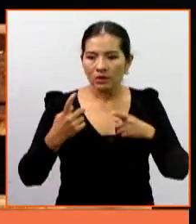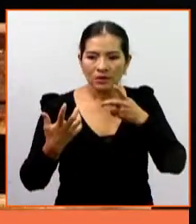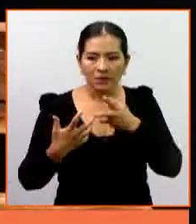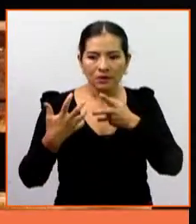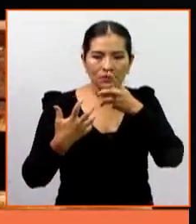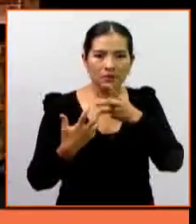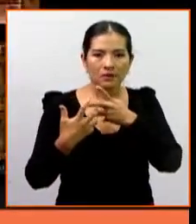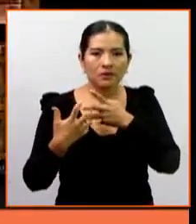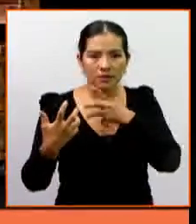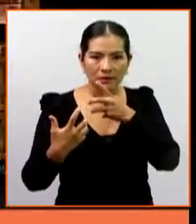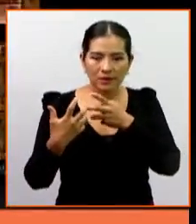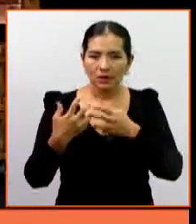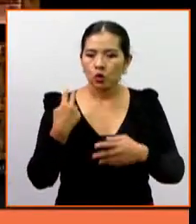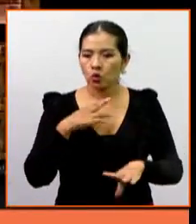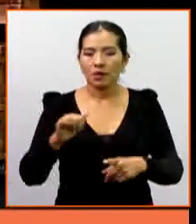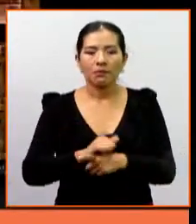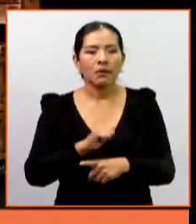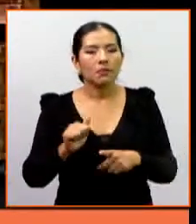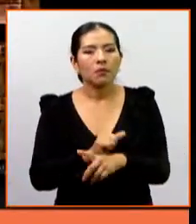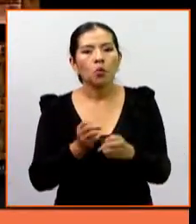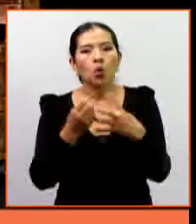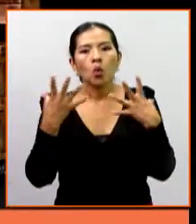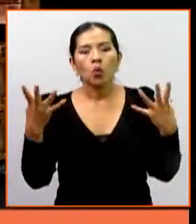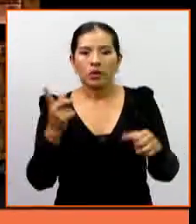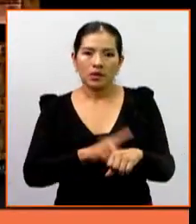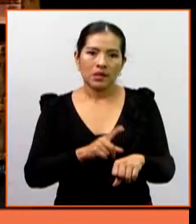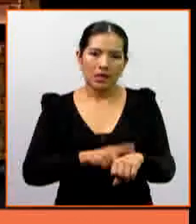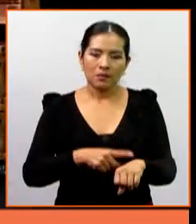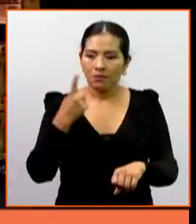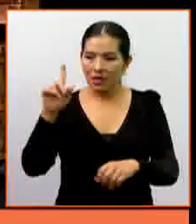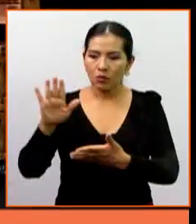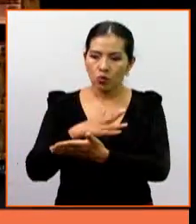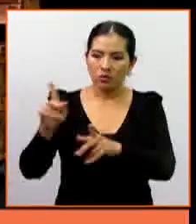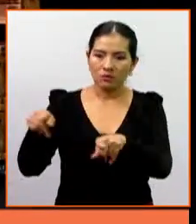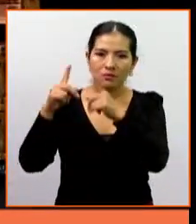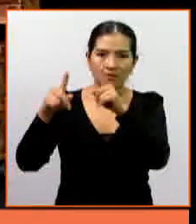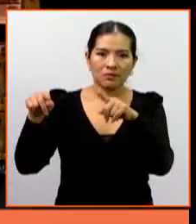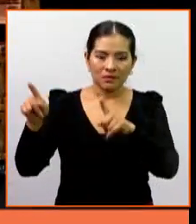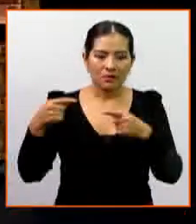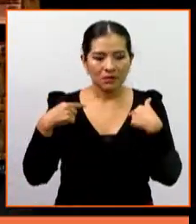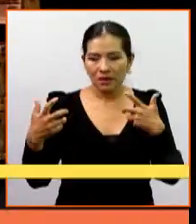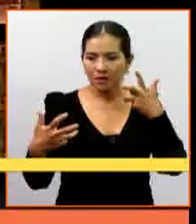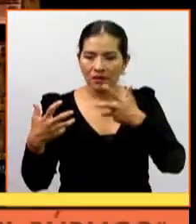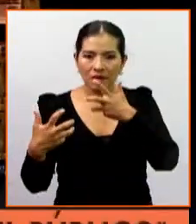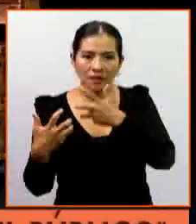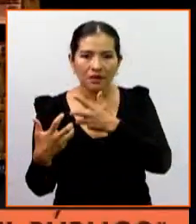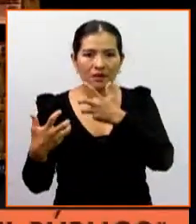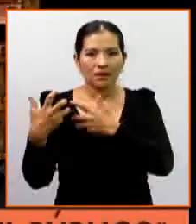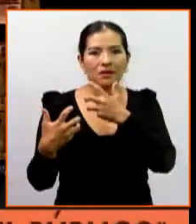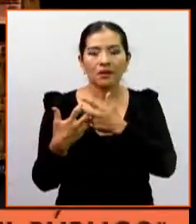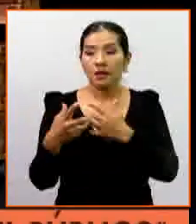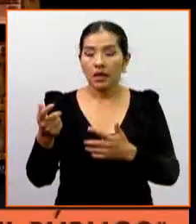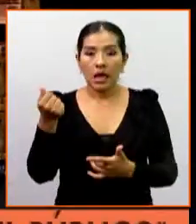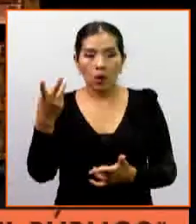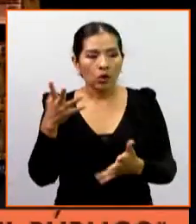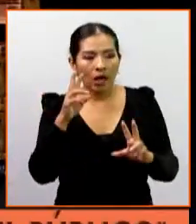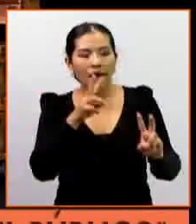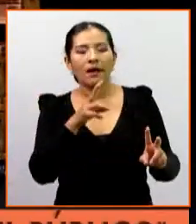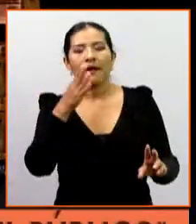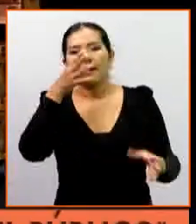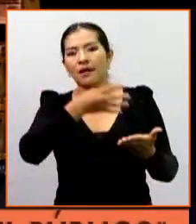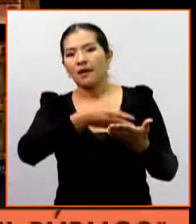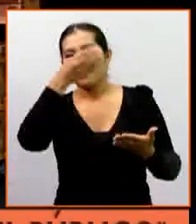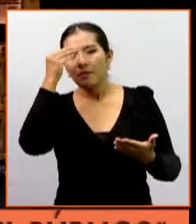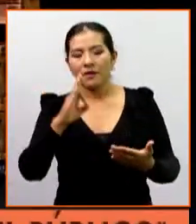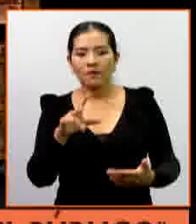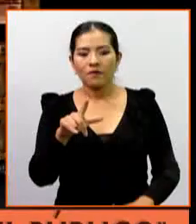un justo medio, hemos ensayado mucho tiempo. Los músicos, por ejemplo, de la orquesta, te puedo decir que ya conocen varios códigos del flamenco.